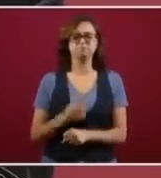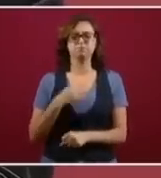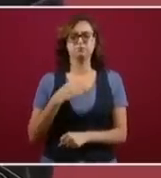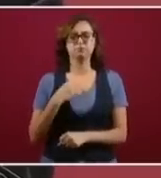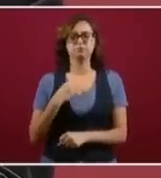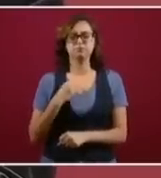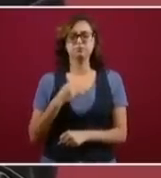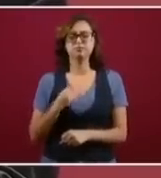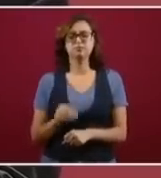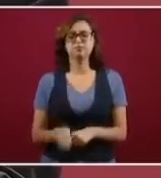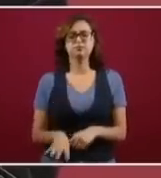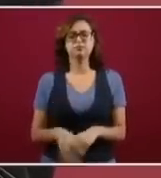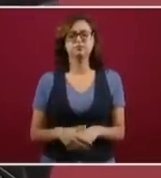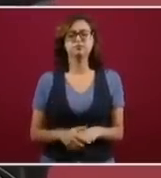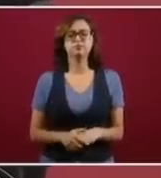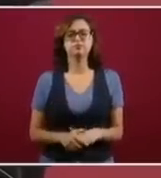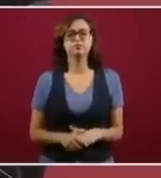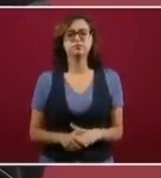Ya llevo